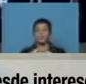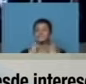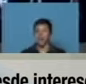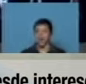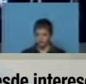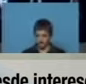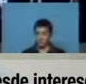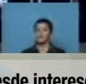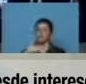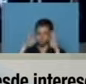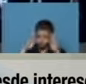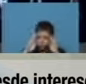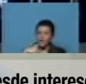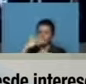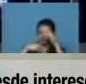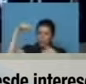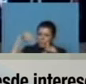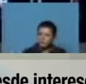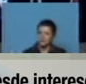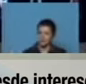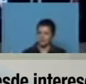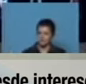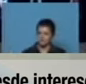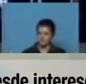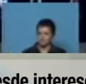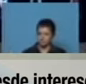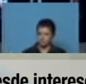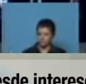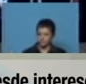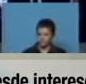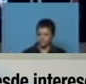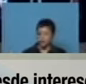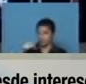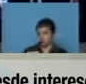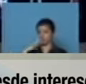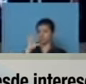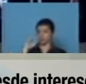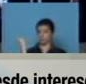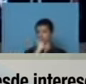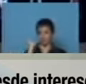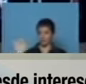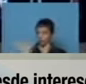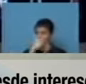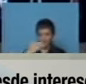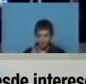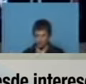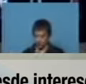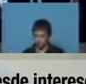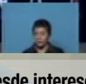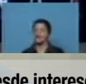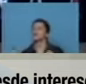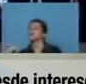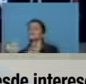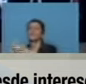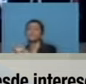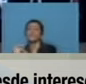de incrementarlas y de profundizarlas y de sostenerlas? Porque esto es fundamental para toda la actividad. ¿Qué dicen de esta